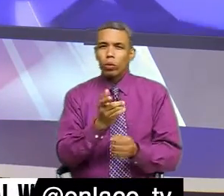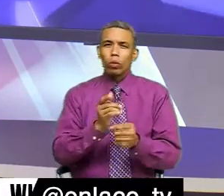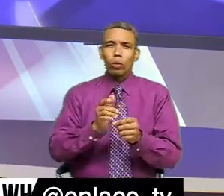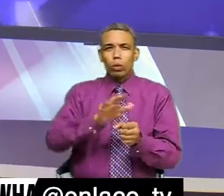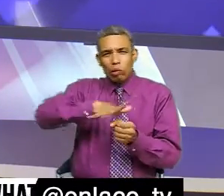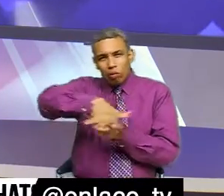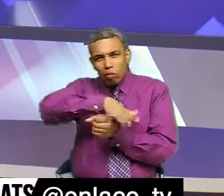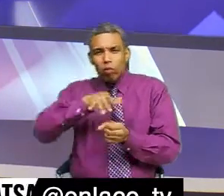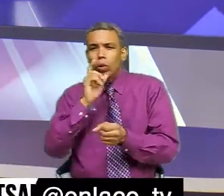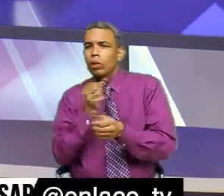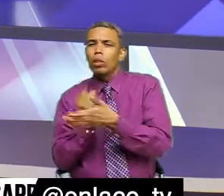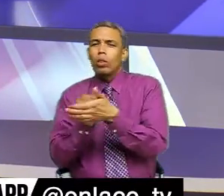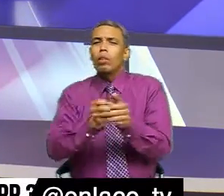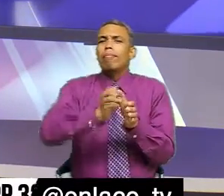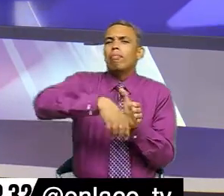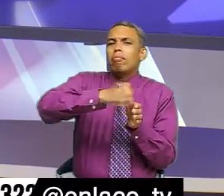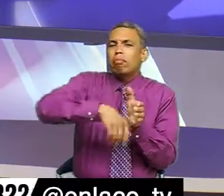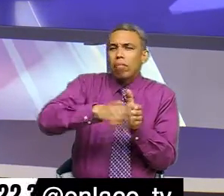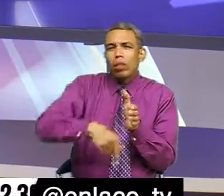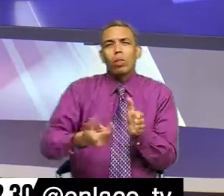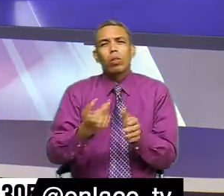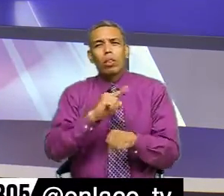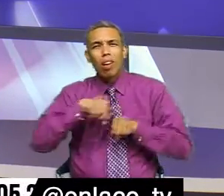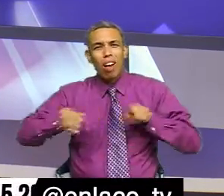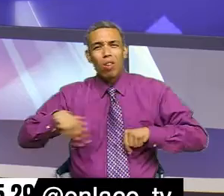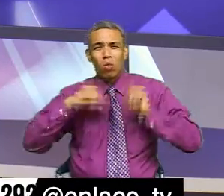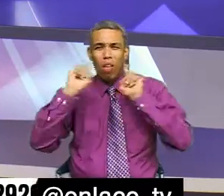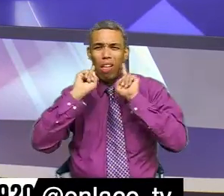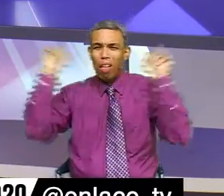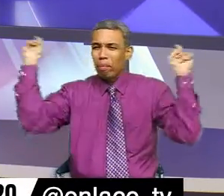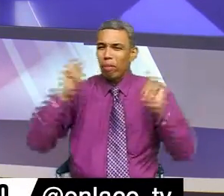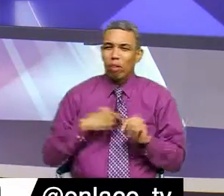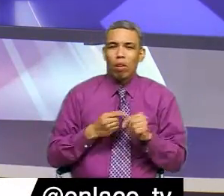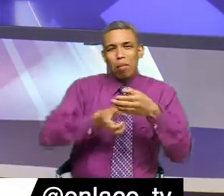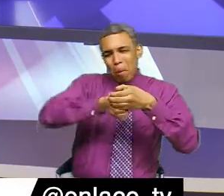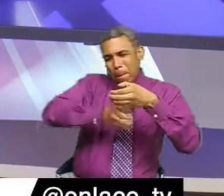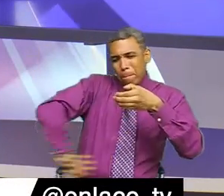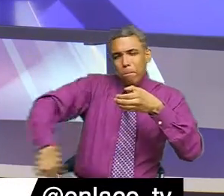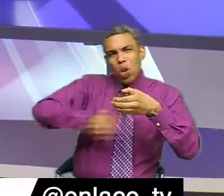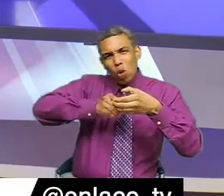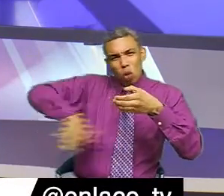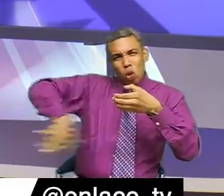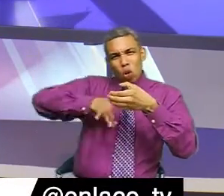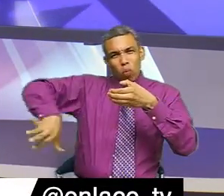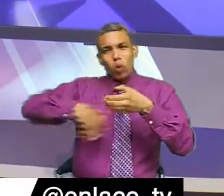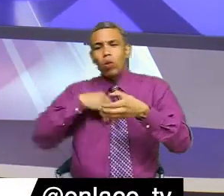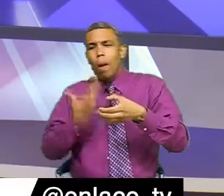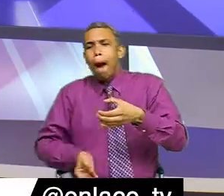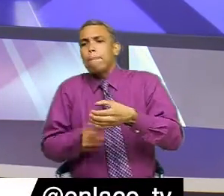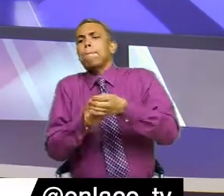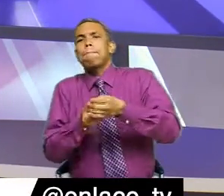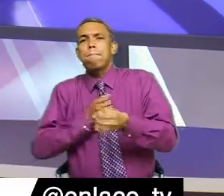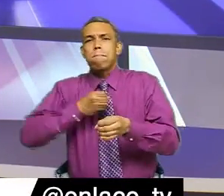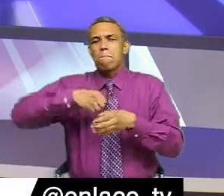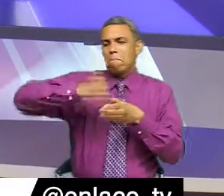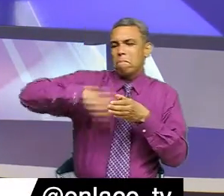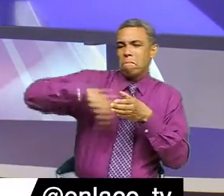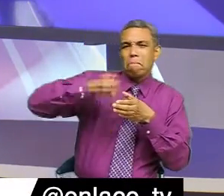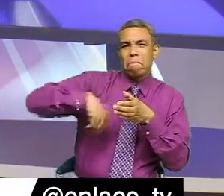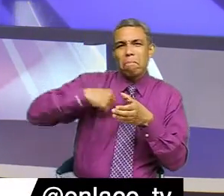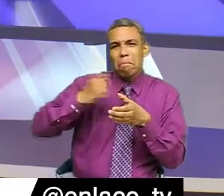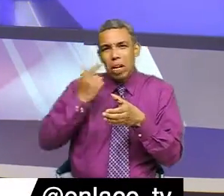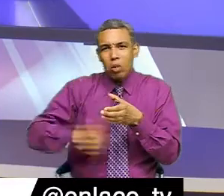se están presentando algunas inundaciones en ciertos sectores de Barranca Bermeja, mañana se estará realizando una importante campaña de recolección de